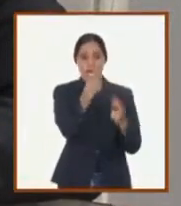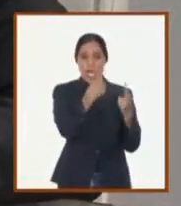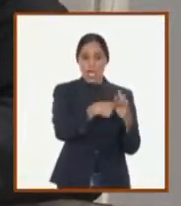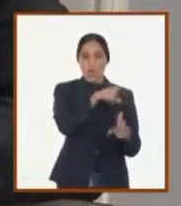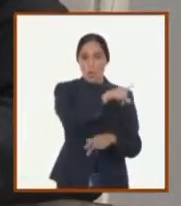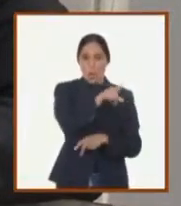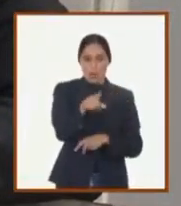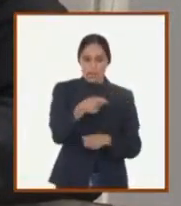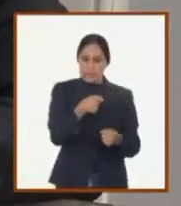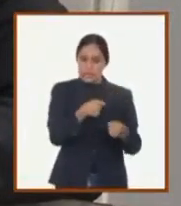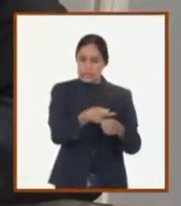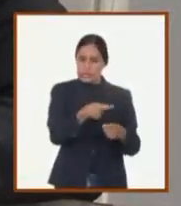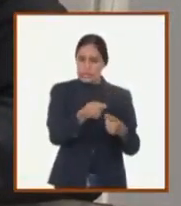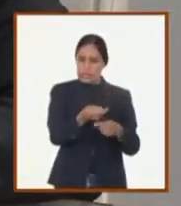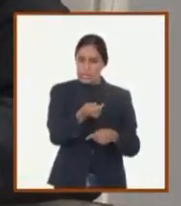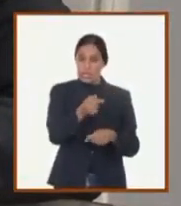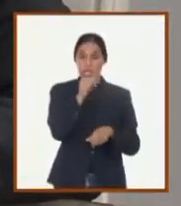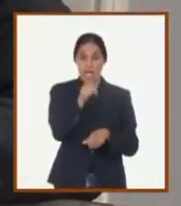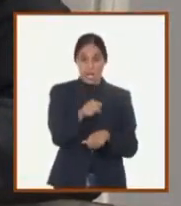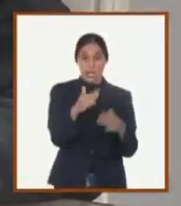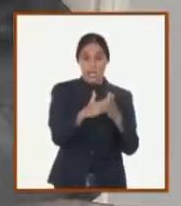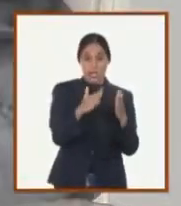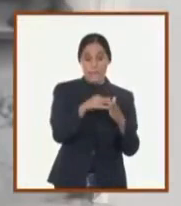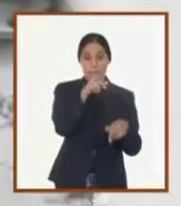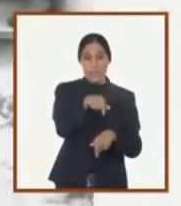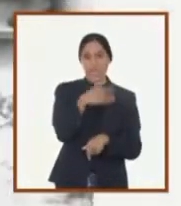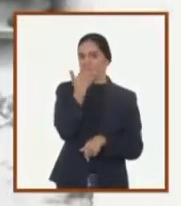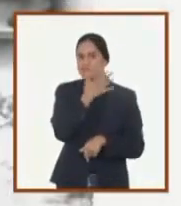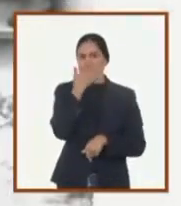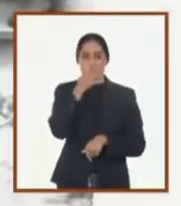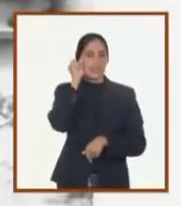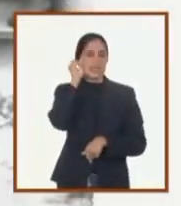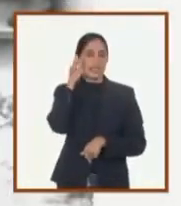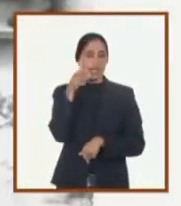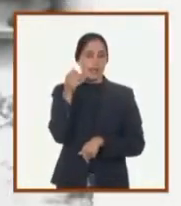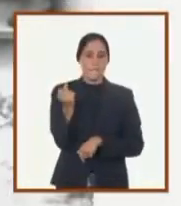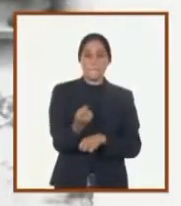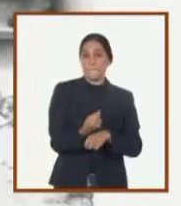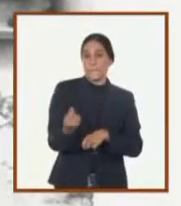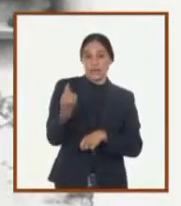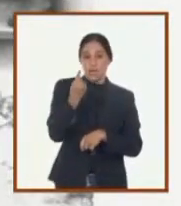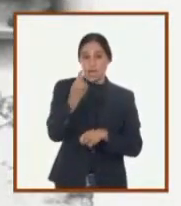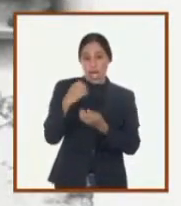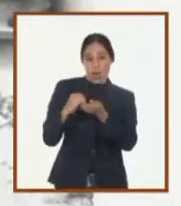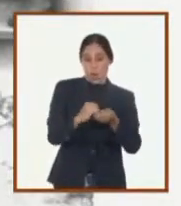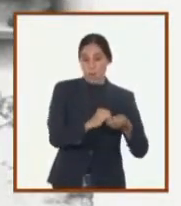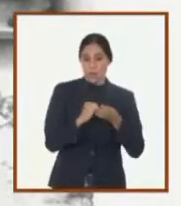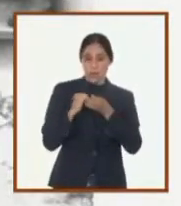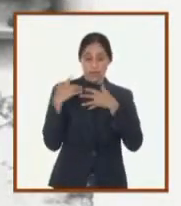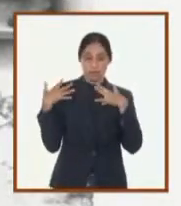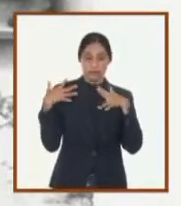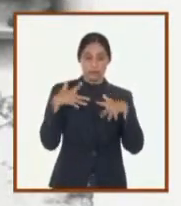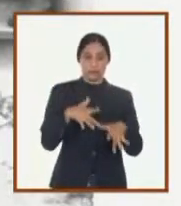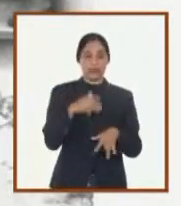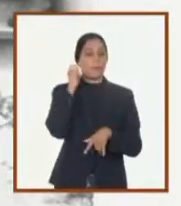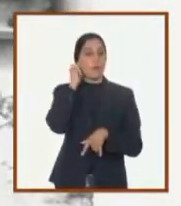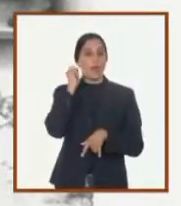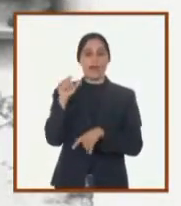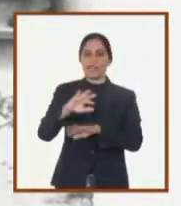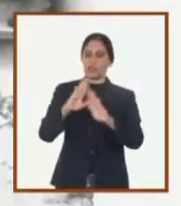cerquita donde Celia vivía y que ahí estuvieron las primeras compañeras hasta que después en el